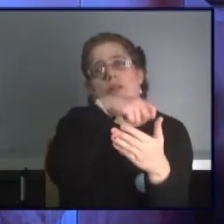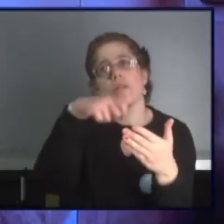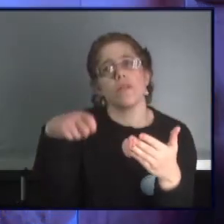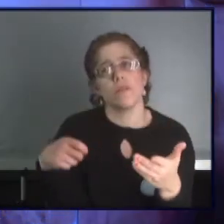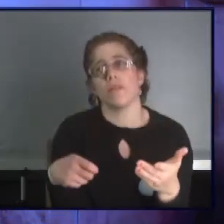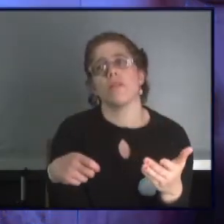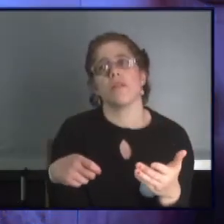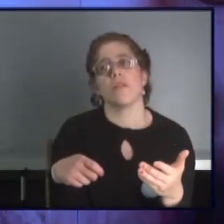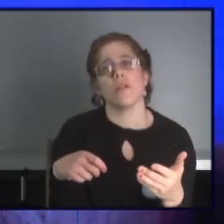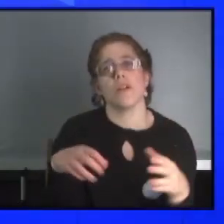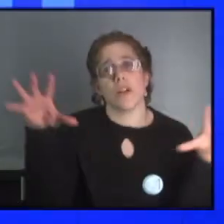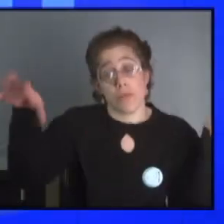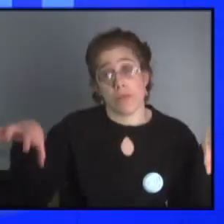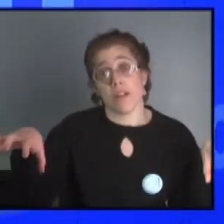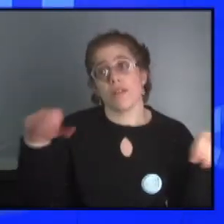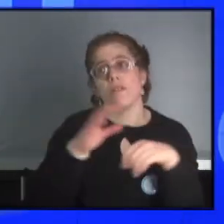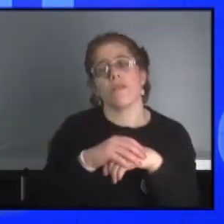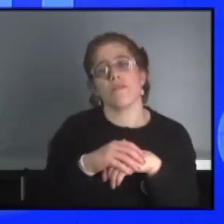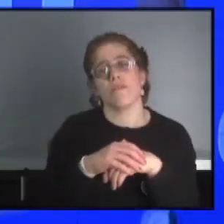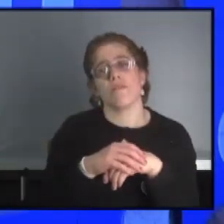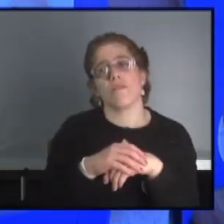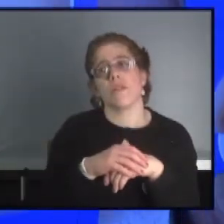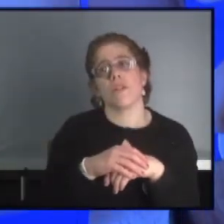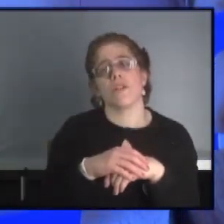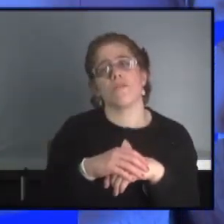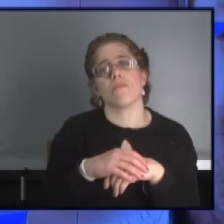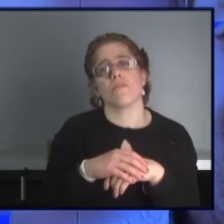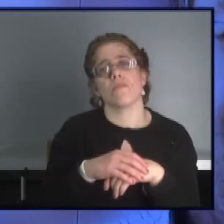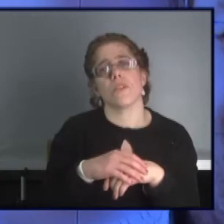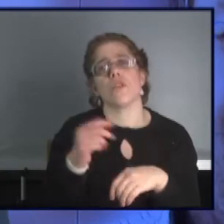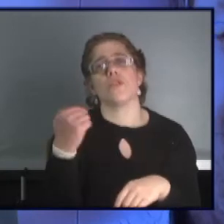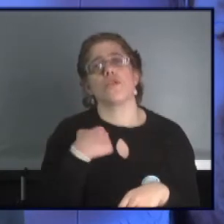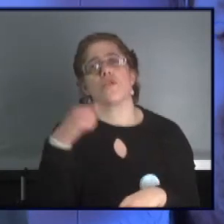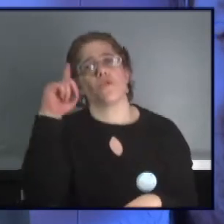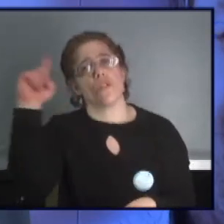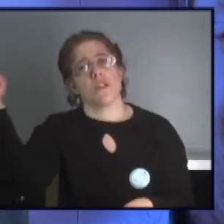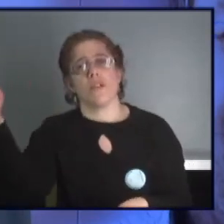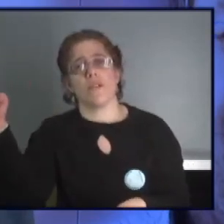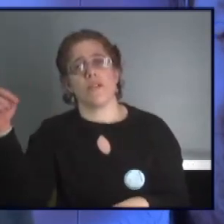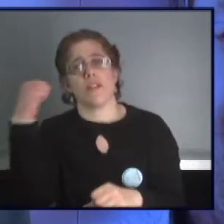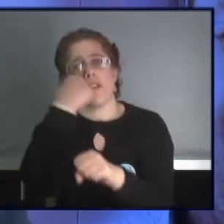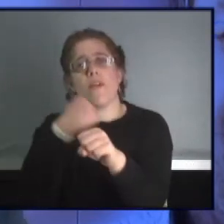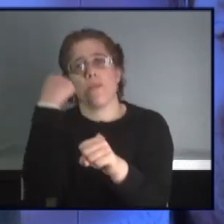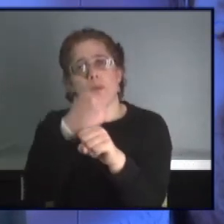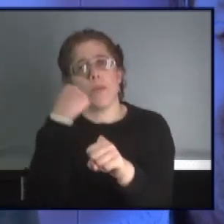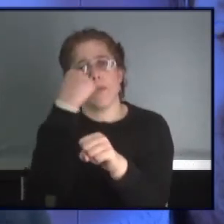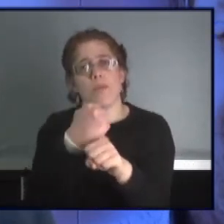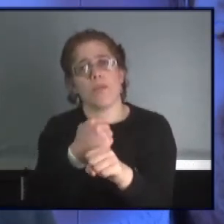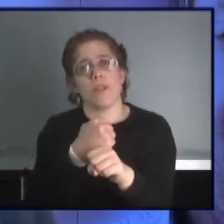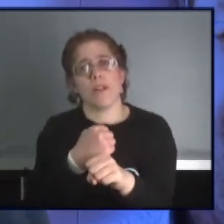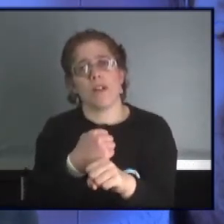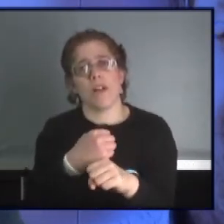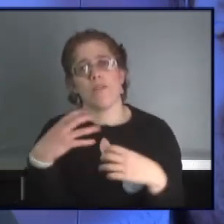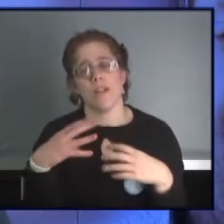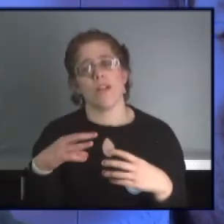demás y bueno yo escuché ojos y yo creo que todo el mundo ahí trabajó lo hizo de la mejor buena